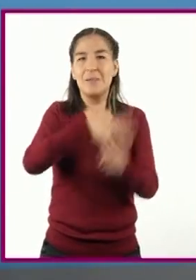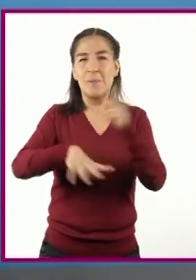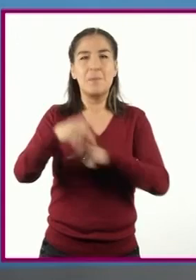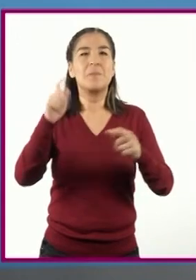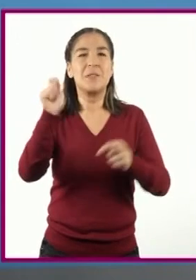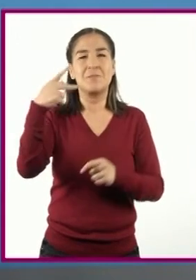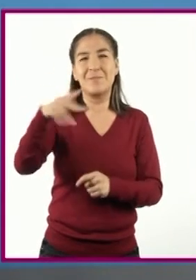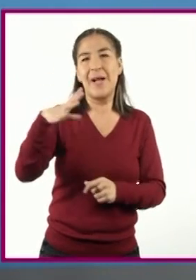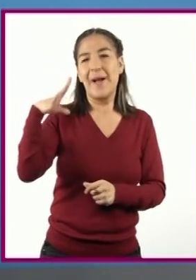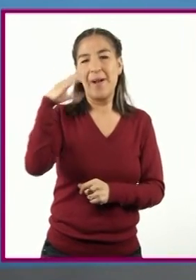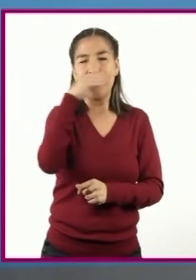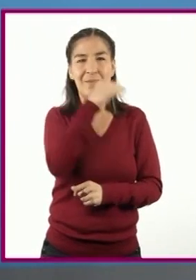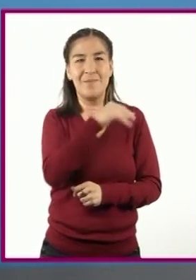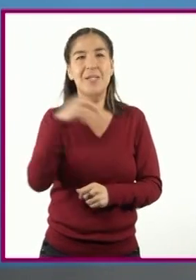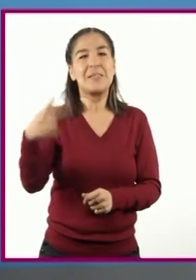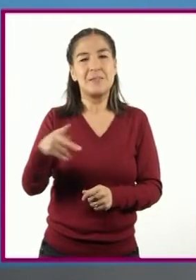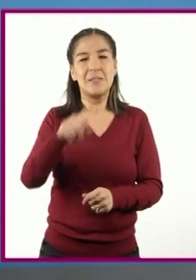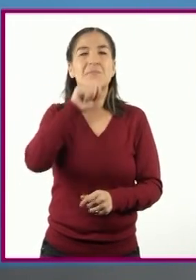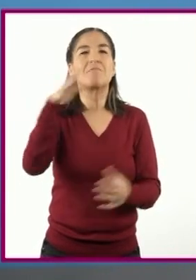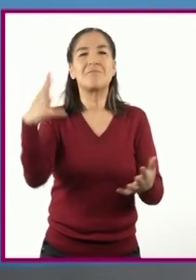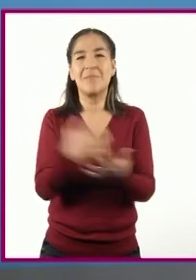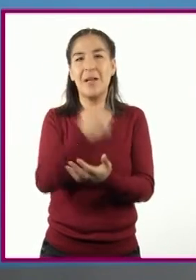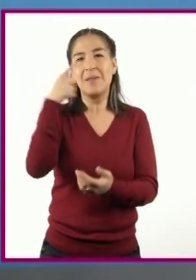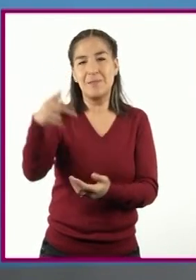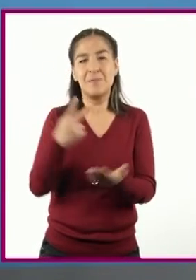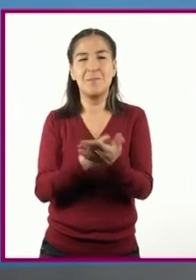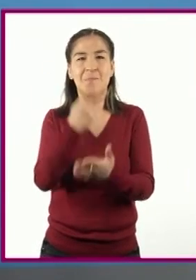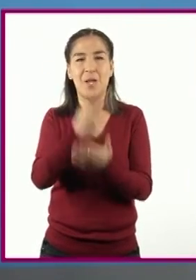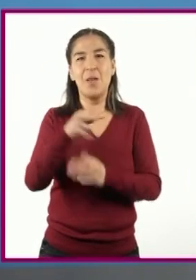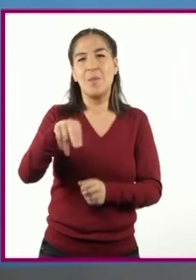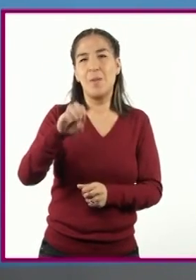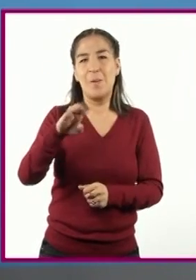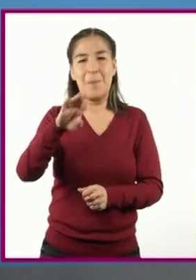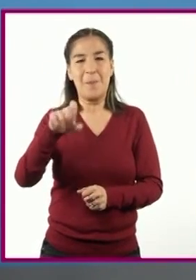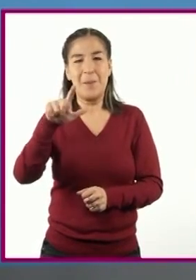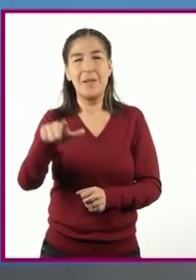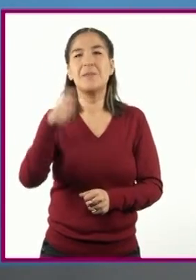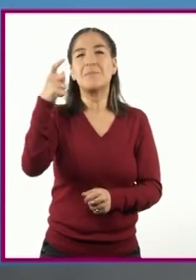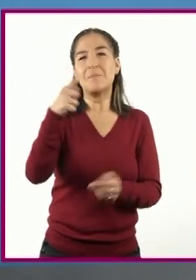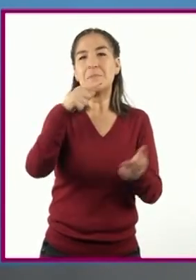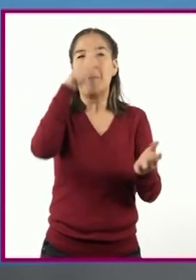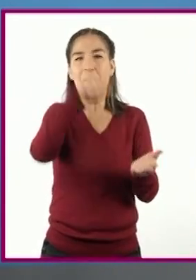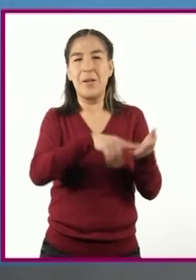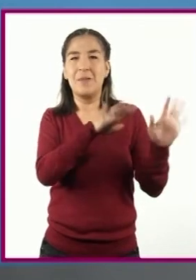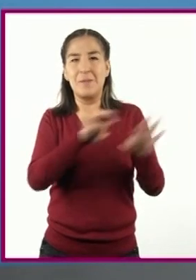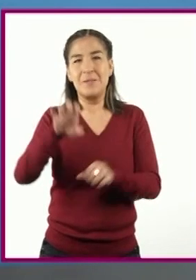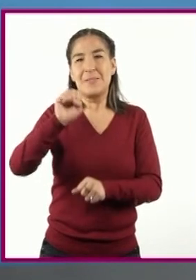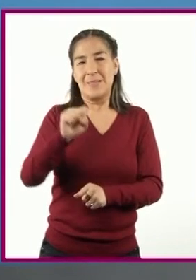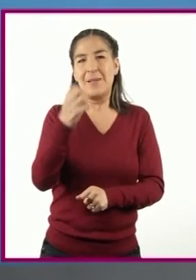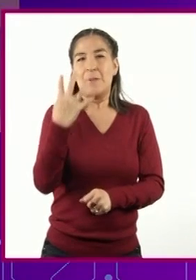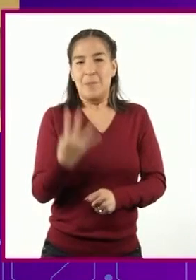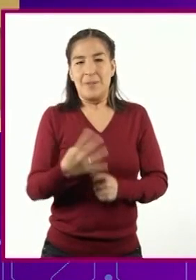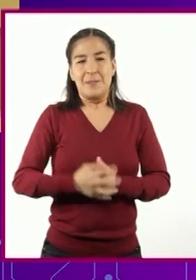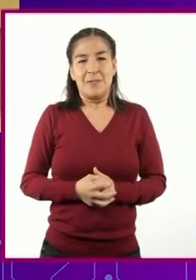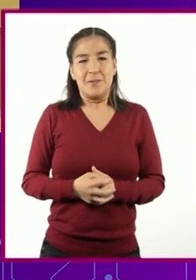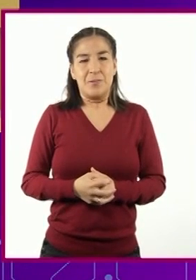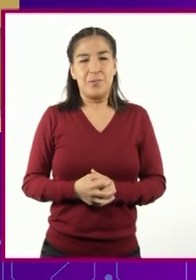los afrodescendientes y ganador del Premio Nobel de la Paz en 1964.